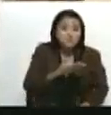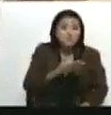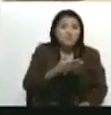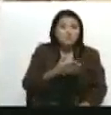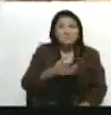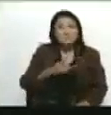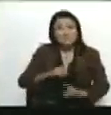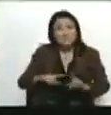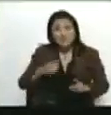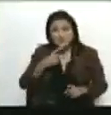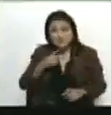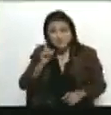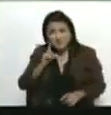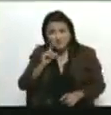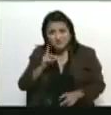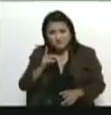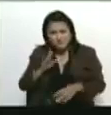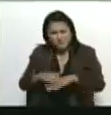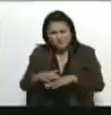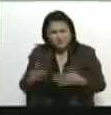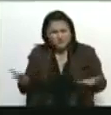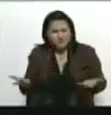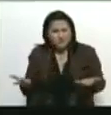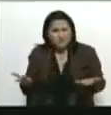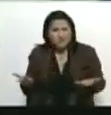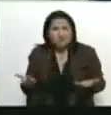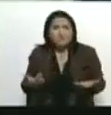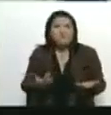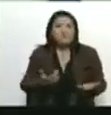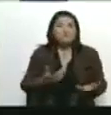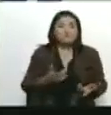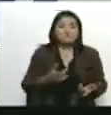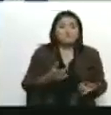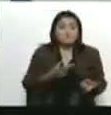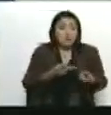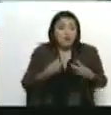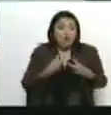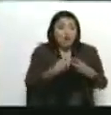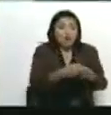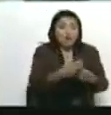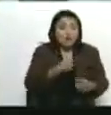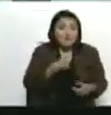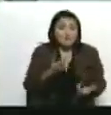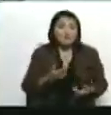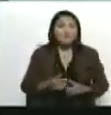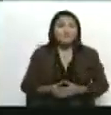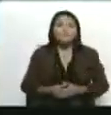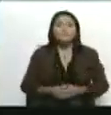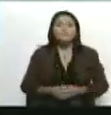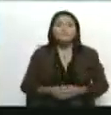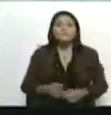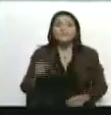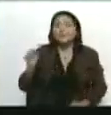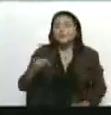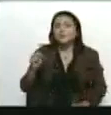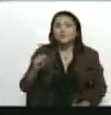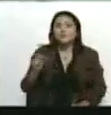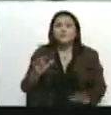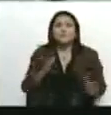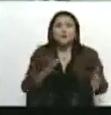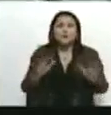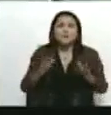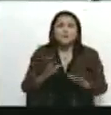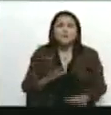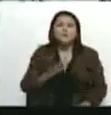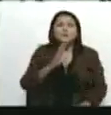mienta diciendo que no, porque sí, realmente. Puede ser que sí. ¿Cuánto crees tú que es ese dolor? Conchale, como unos 10,